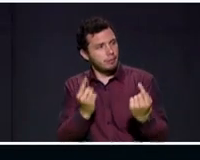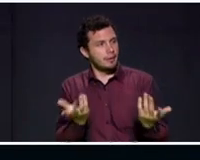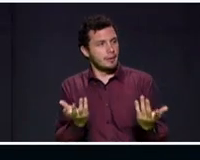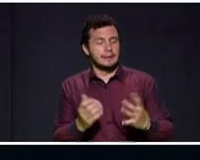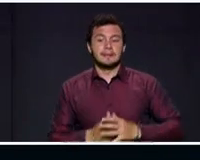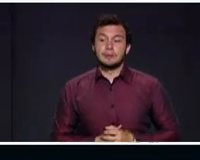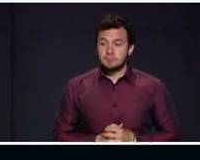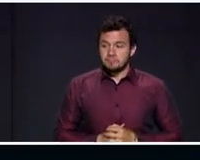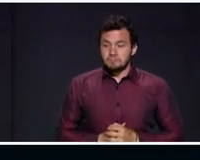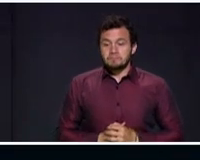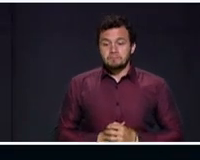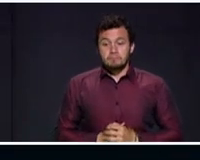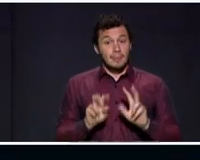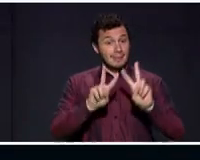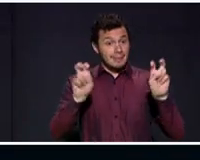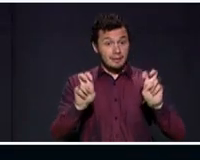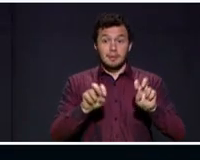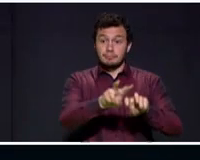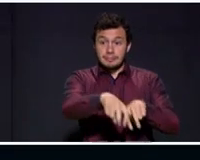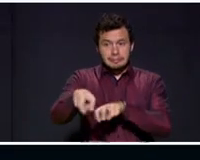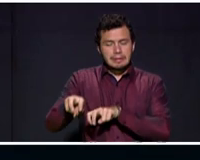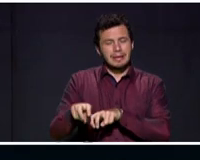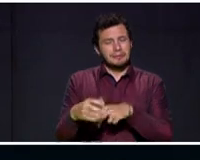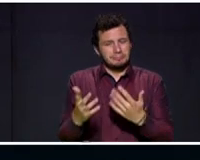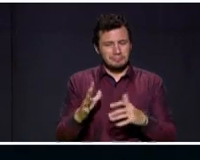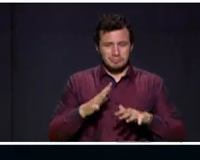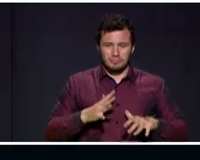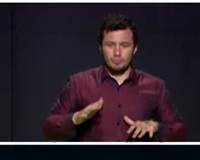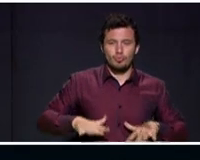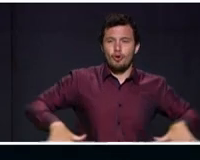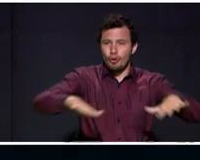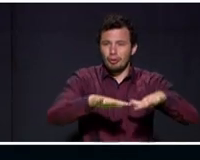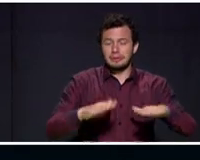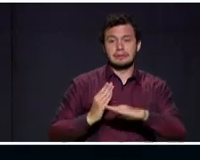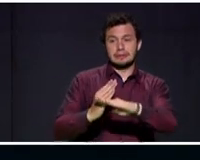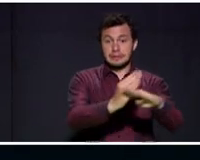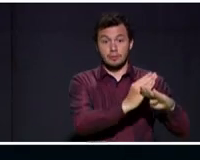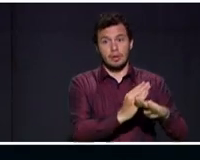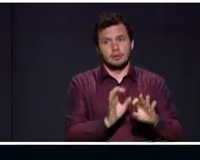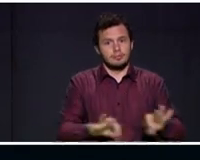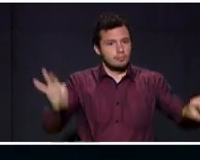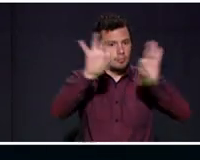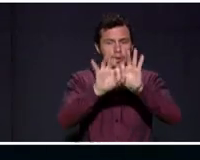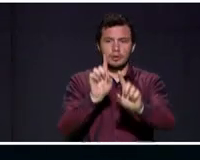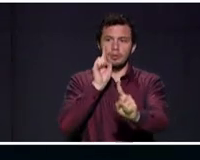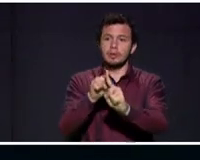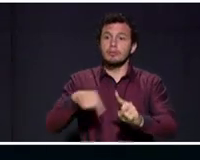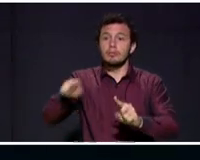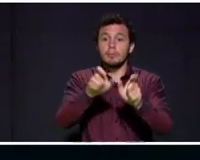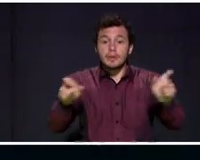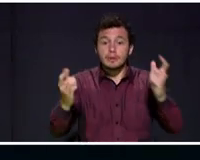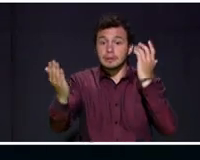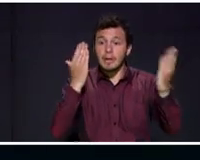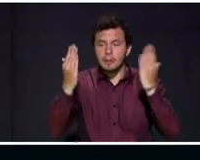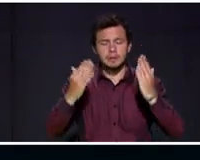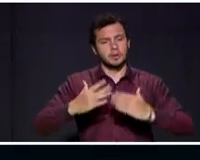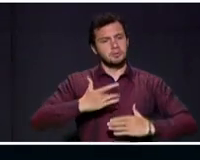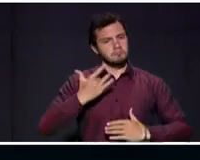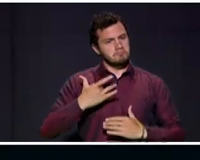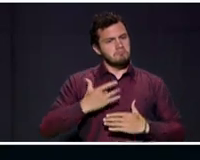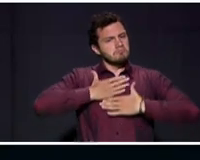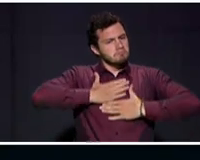como la nuestra la seguridad es un punto fundamental para darle tranquilidad al campesino pero necesitamos una política pública